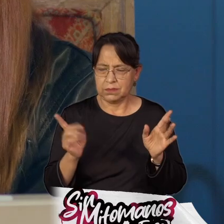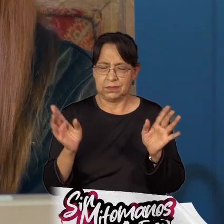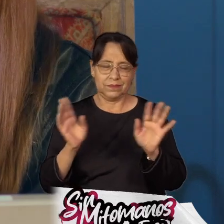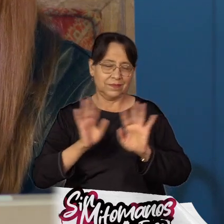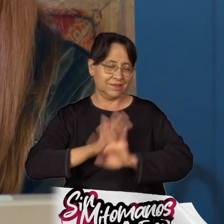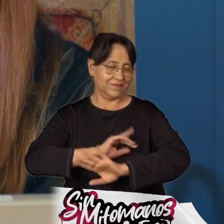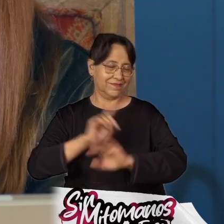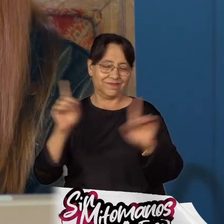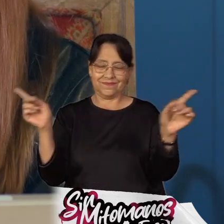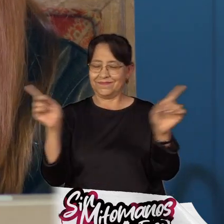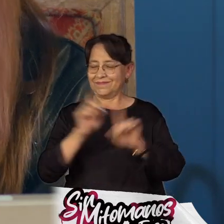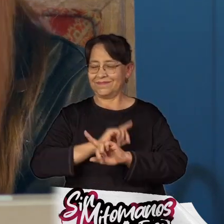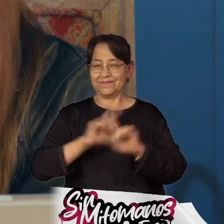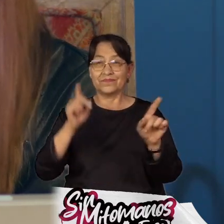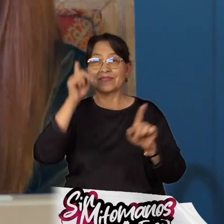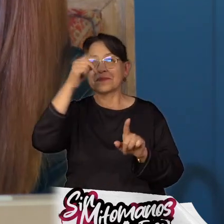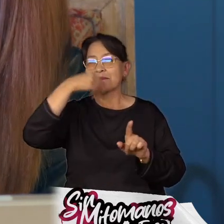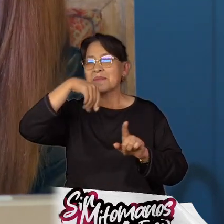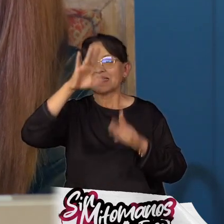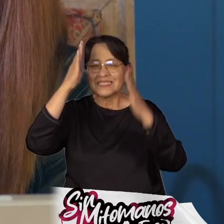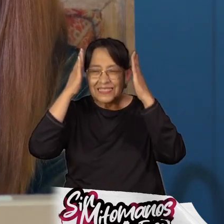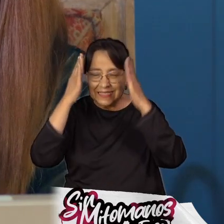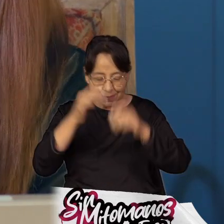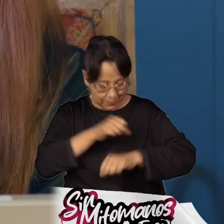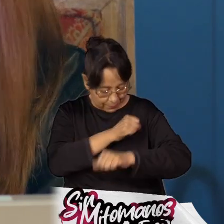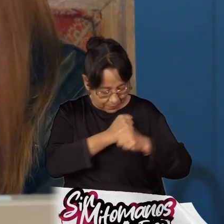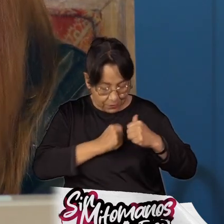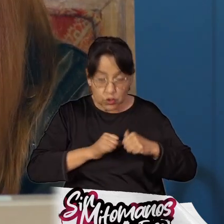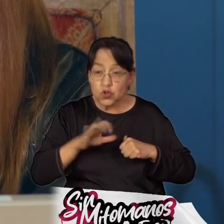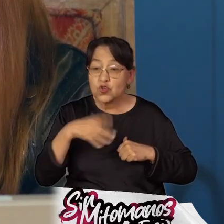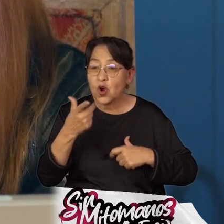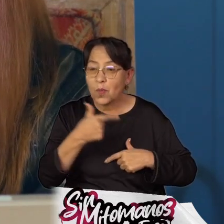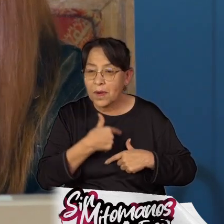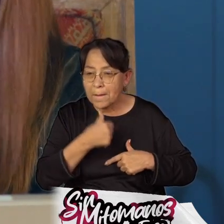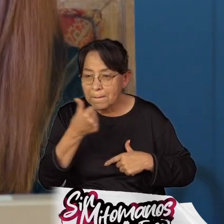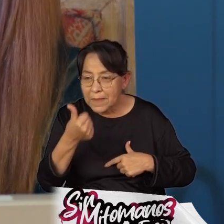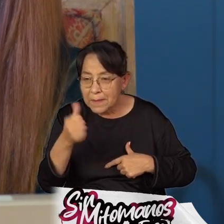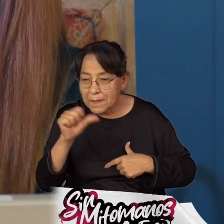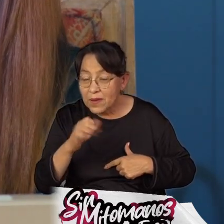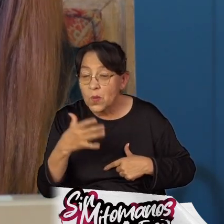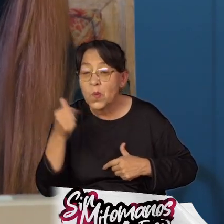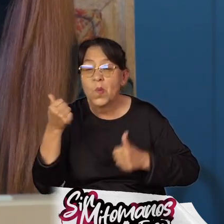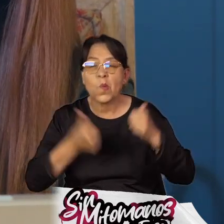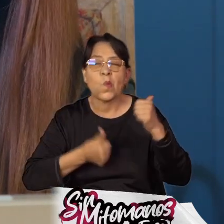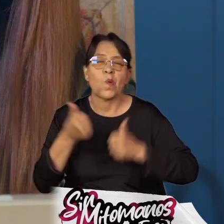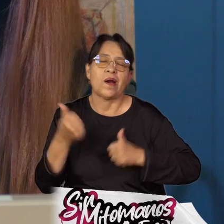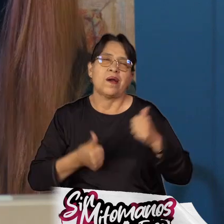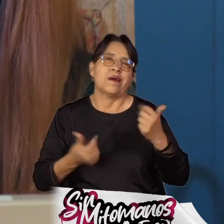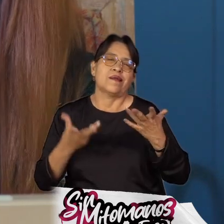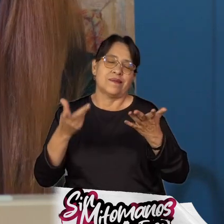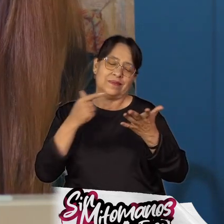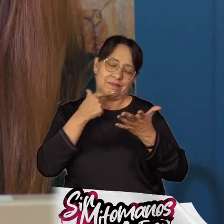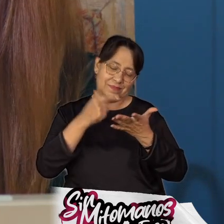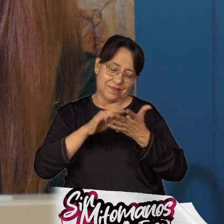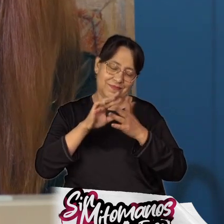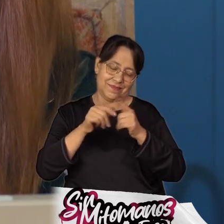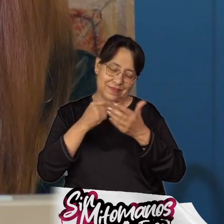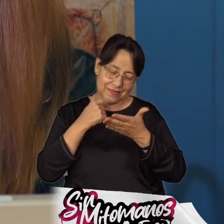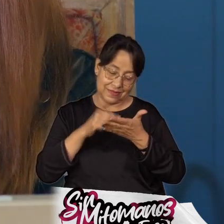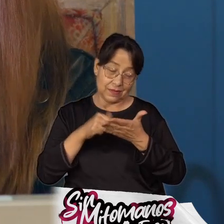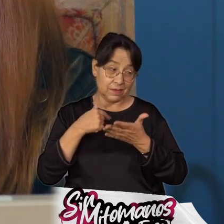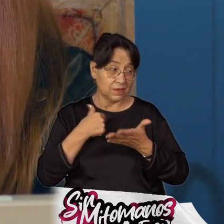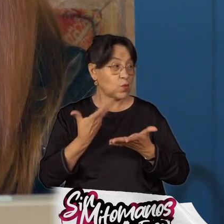era en el corazón donde lo tenías. Y ahí radica la diferencia. Mi corazón está en mi fortaleza, que son